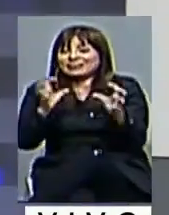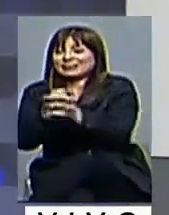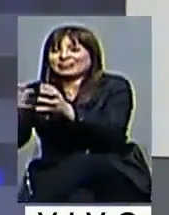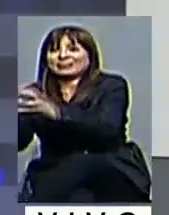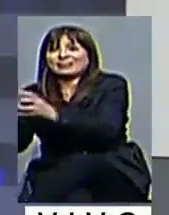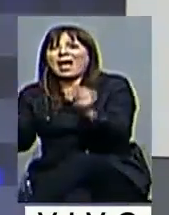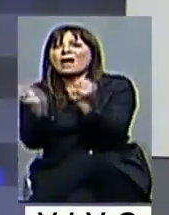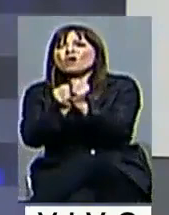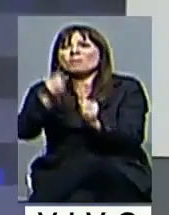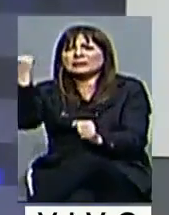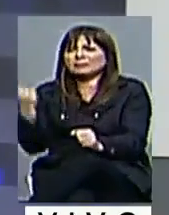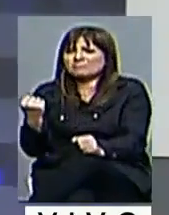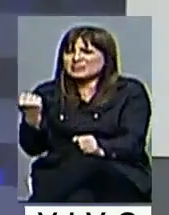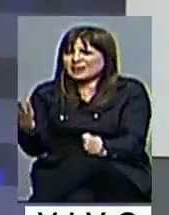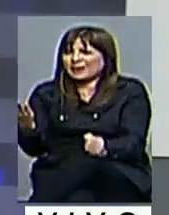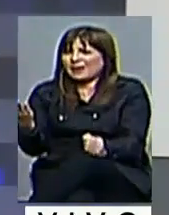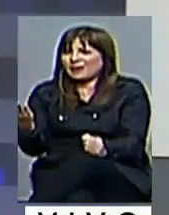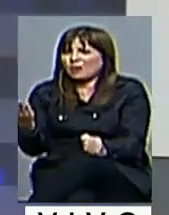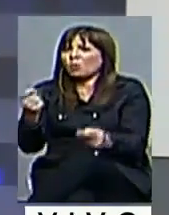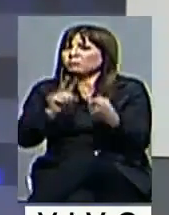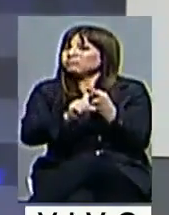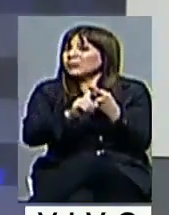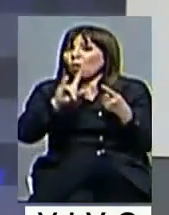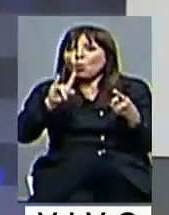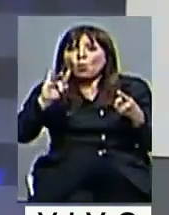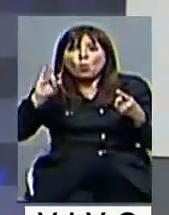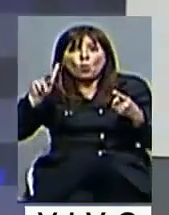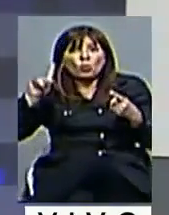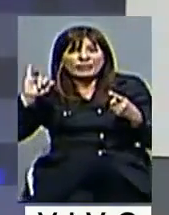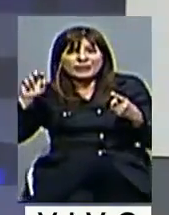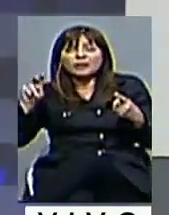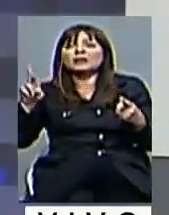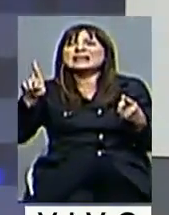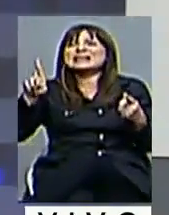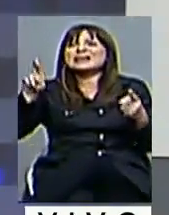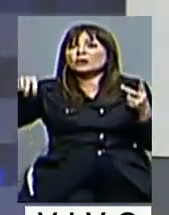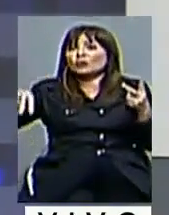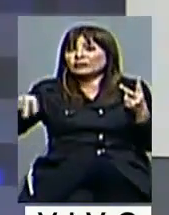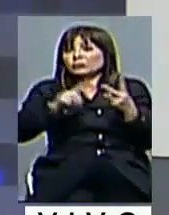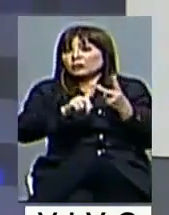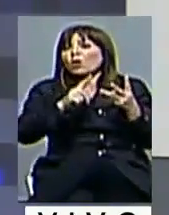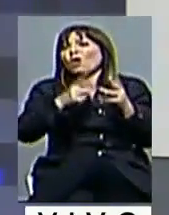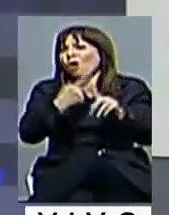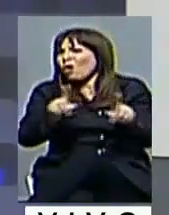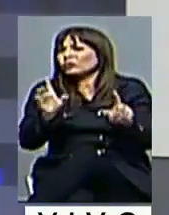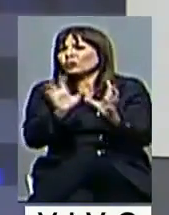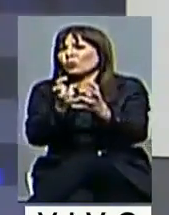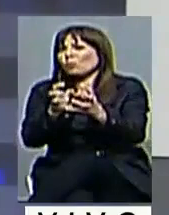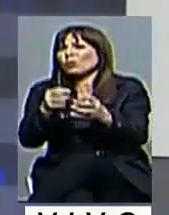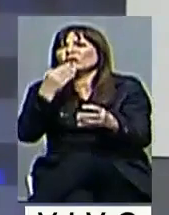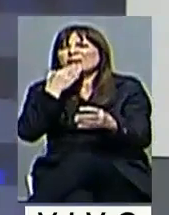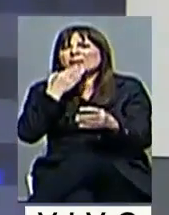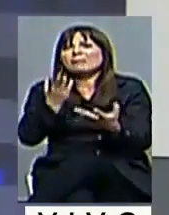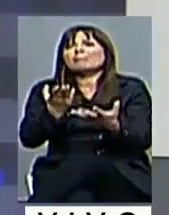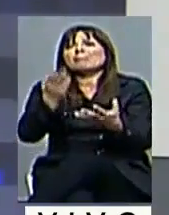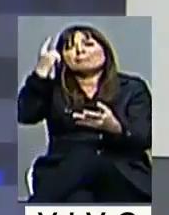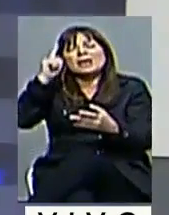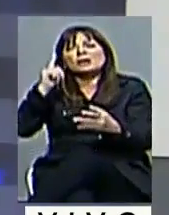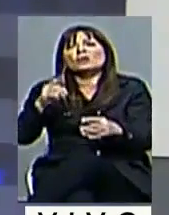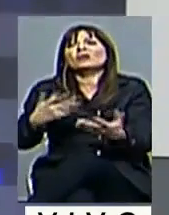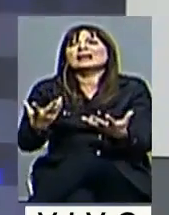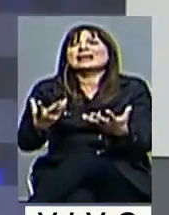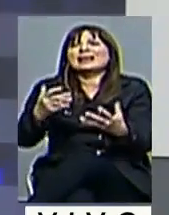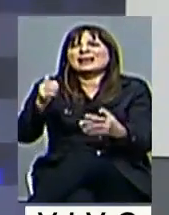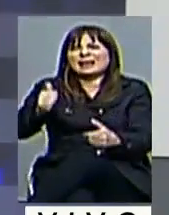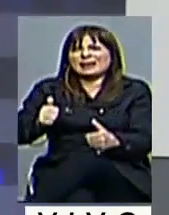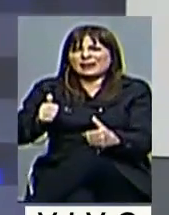acompañan al presidente Piñera, que es la UDI, Renovación Nacional y Evópolis. Pero sin embargo, el Estado Mayor, el Generalato de Piñera,